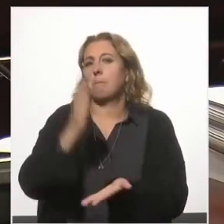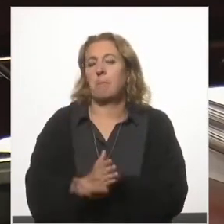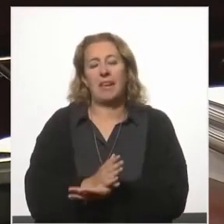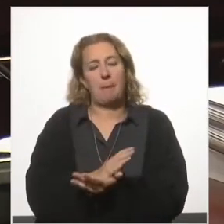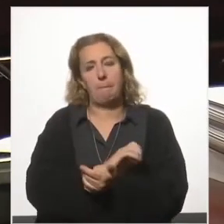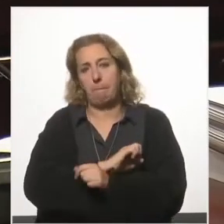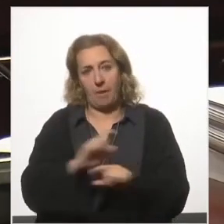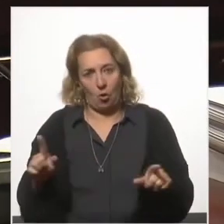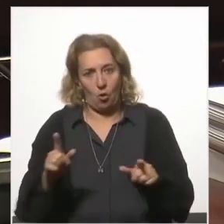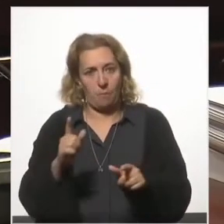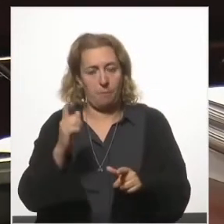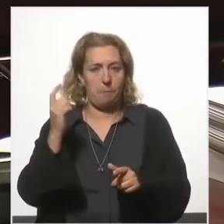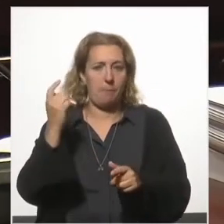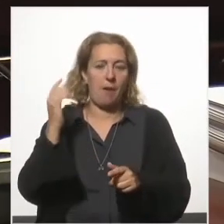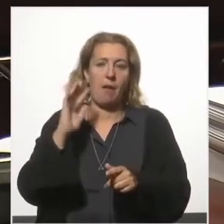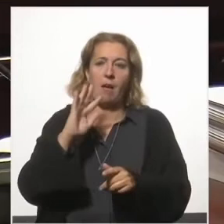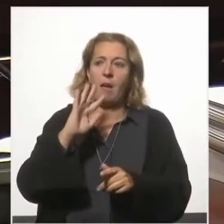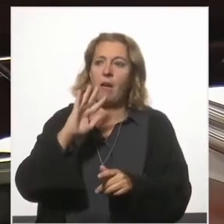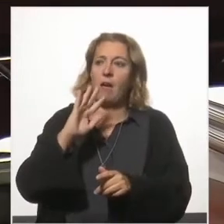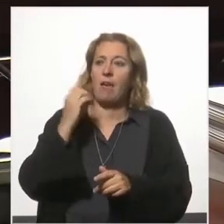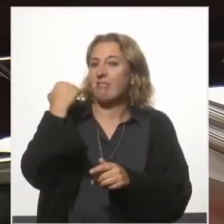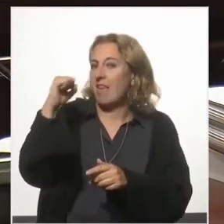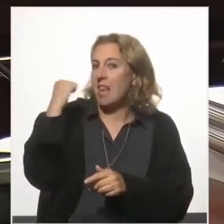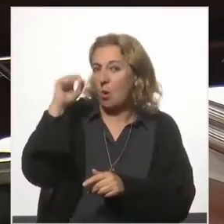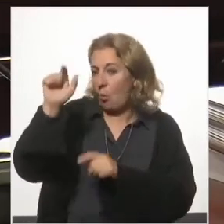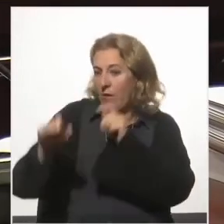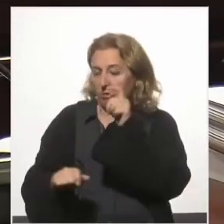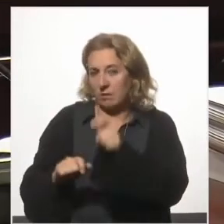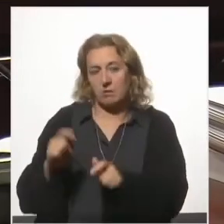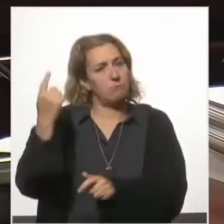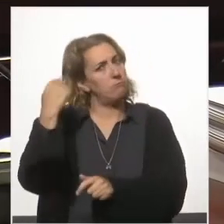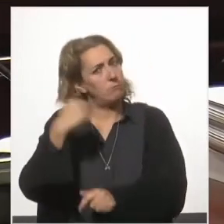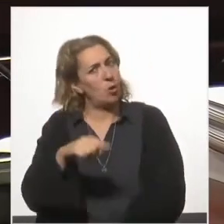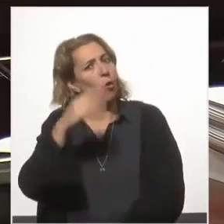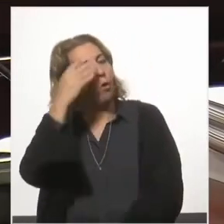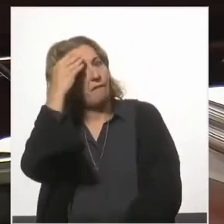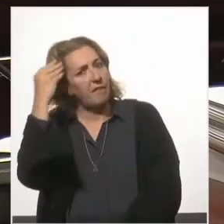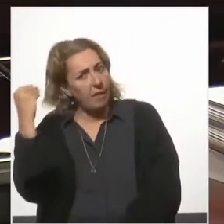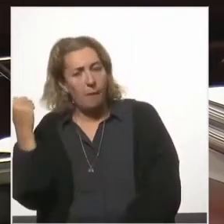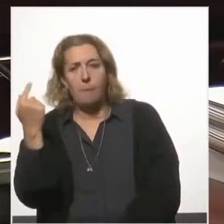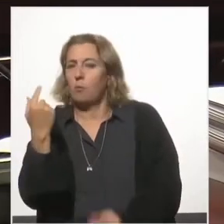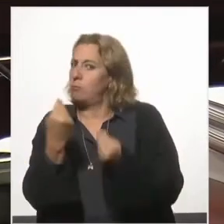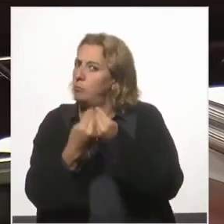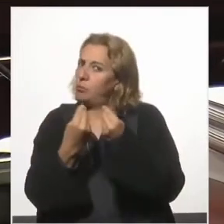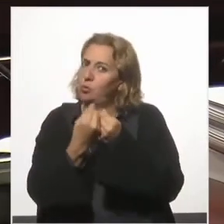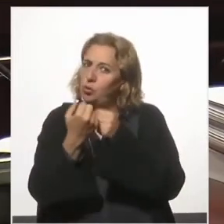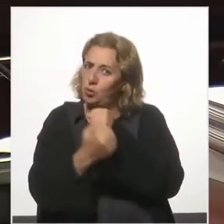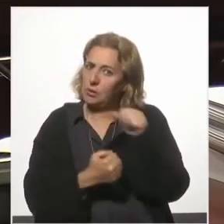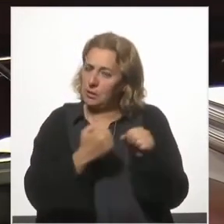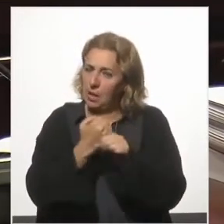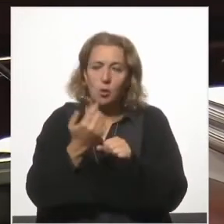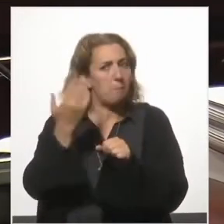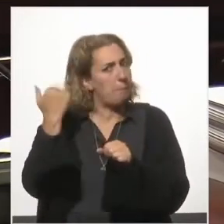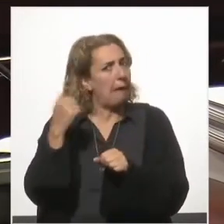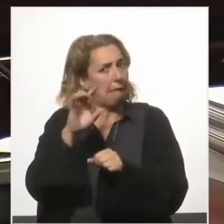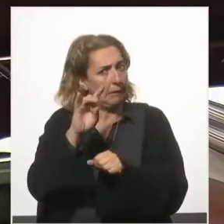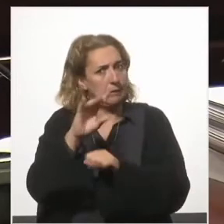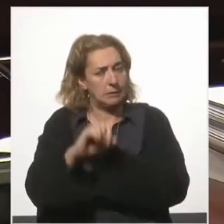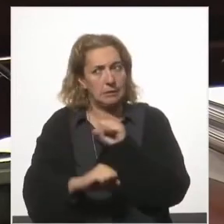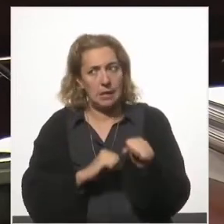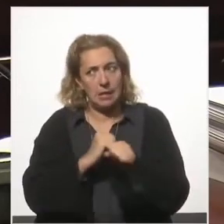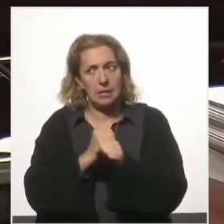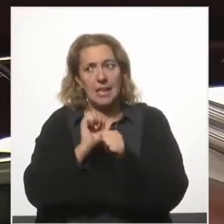los delincuentes, pero nos hemos olvidado que hace muchísimos años, y mucho más de estos 15 años,